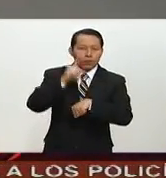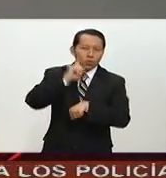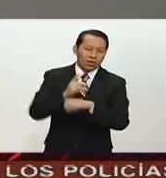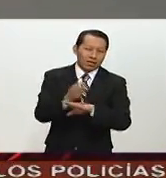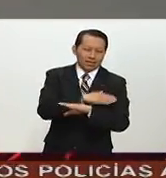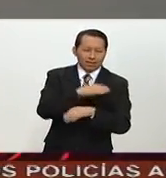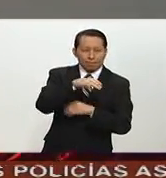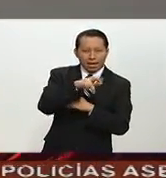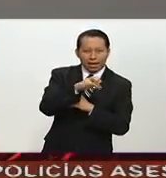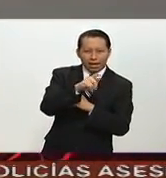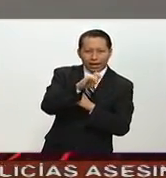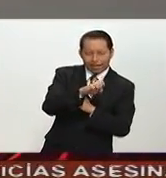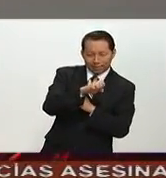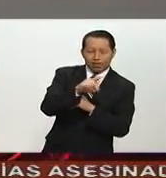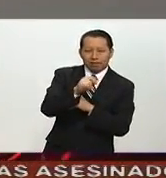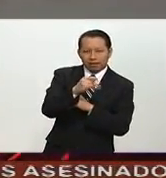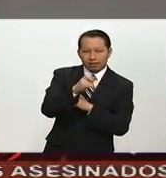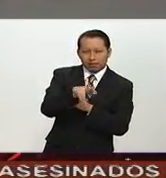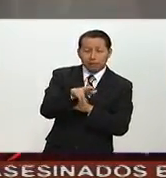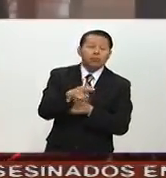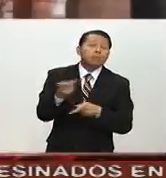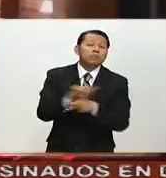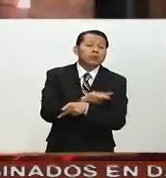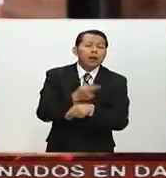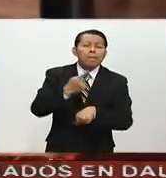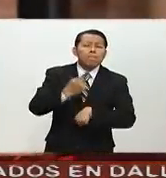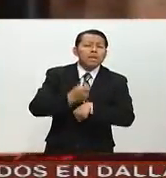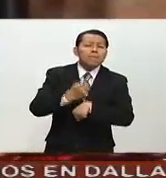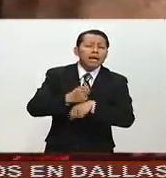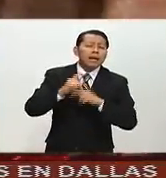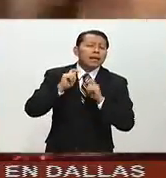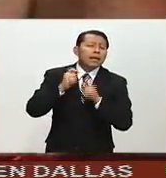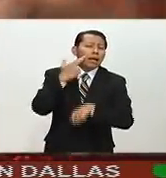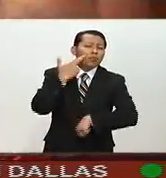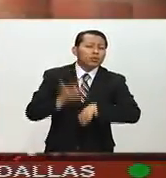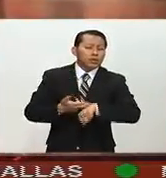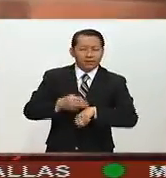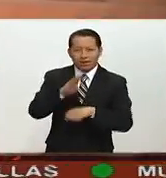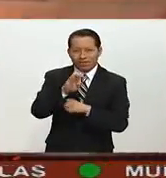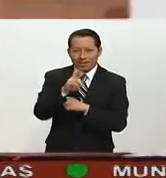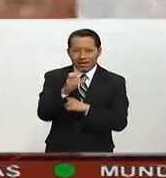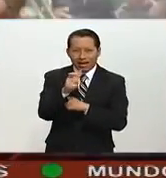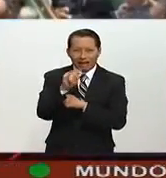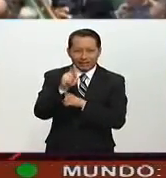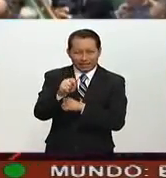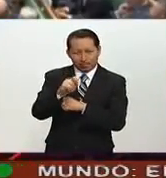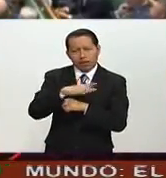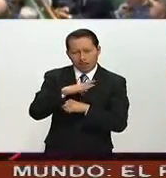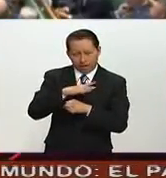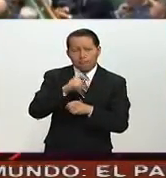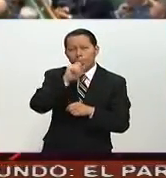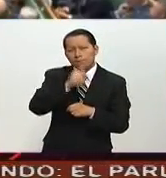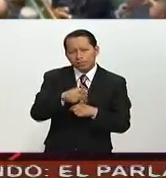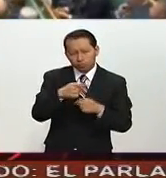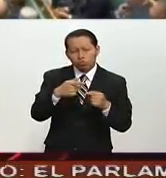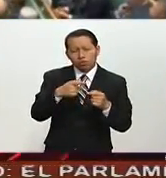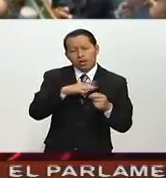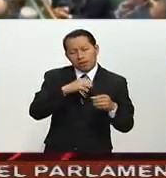Margaret Thatcher. Su principal encargo es poner en marcha el Brexit, es decir, la salida del Reino Unido de la Unión